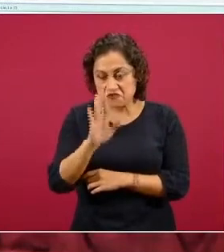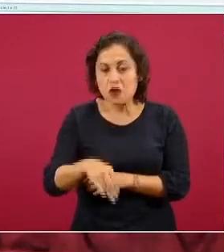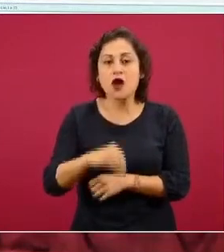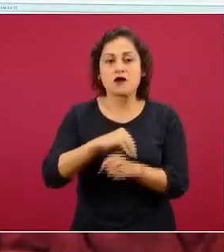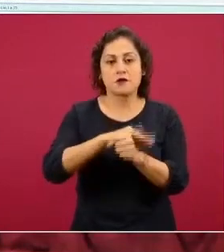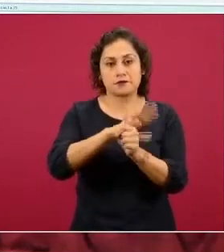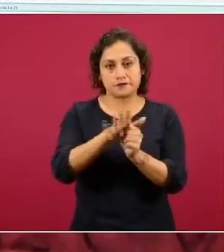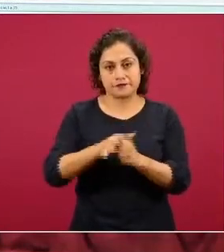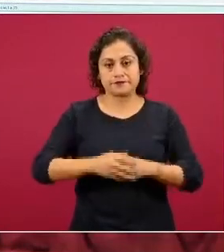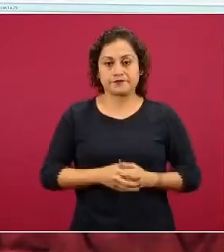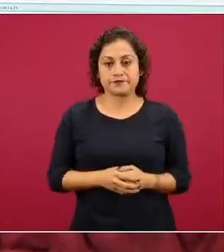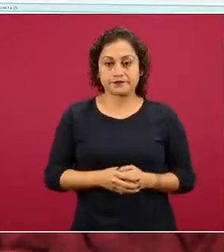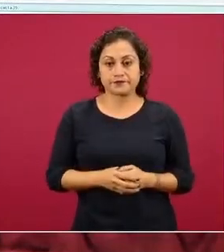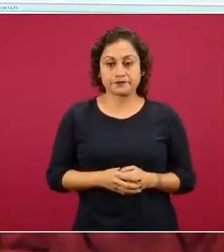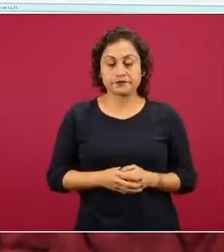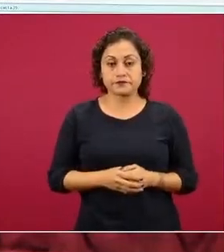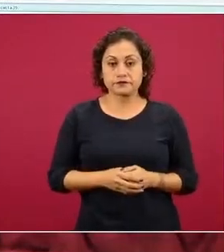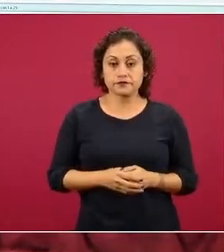Y ya